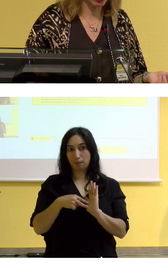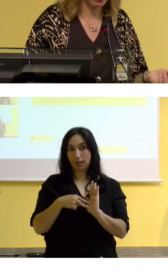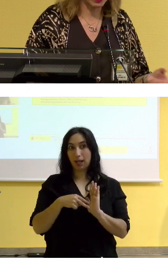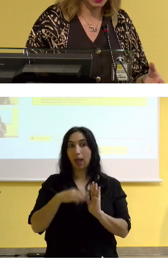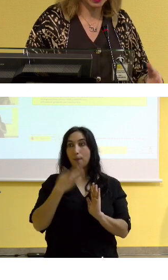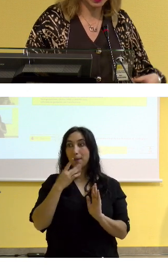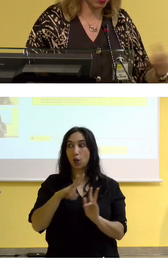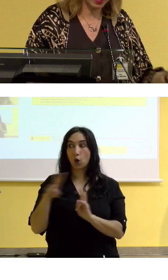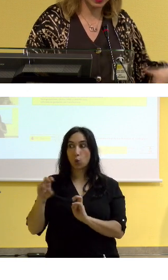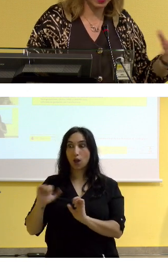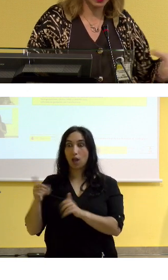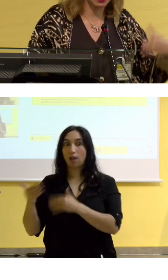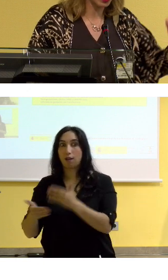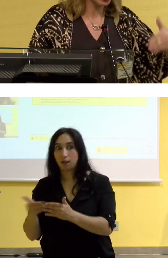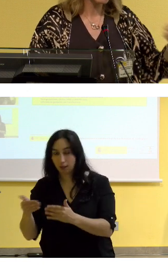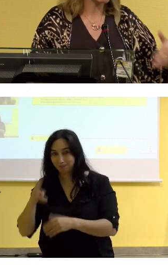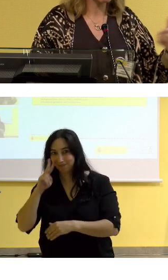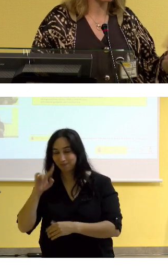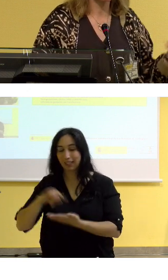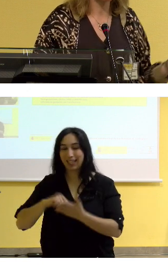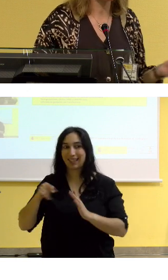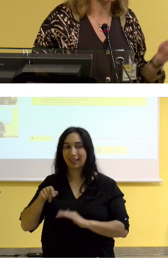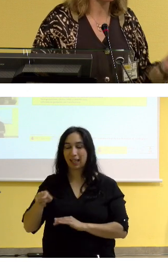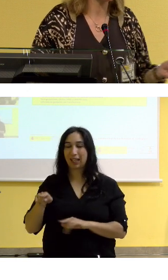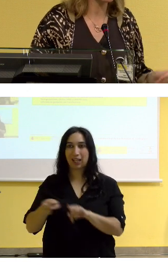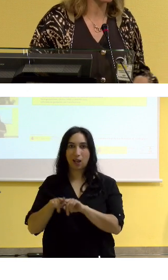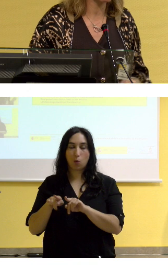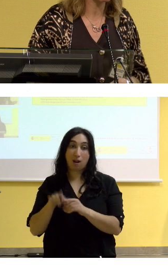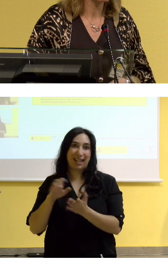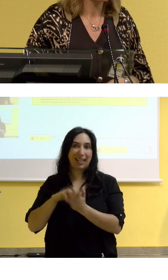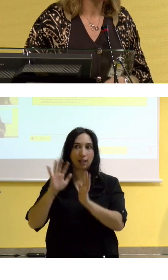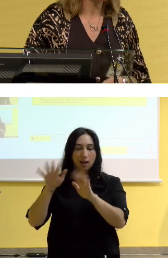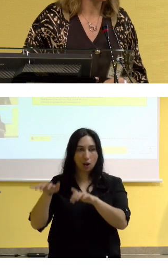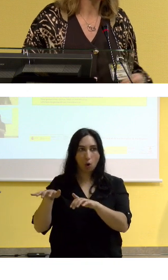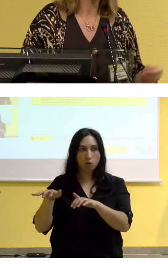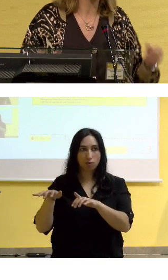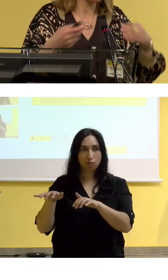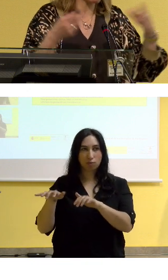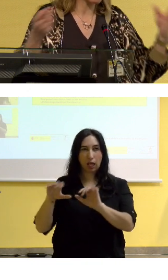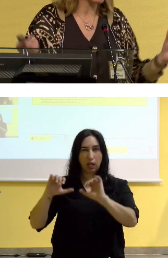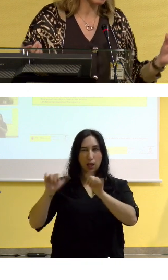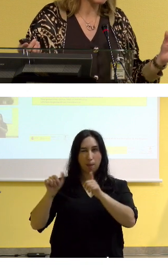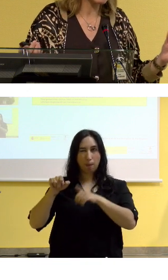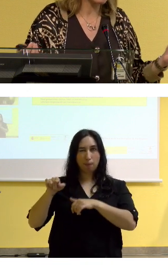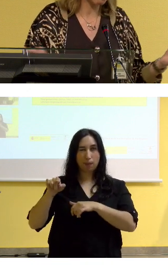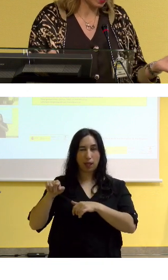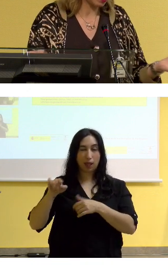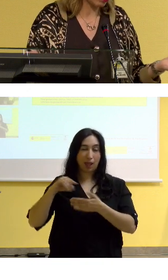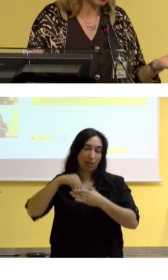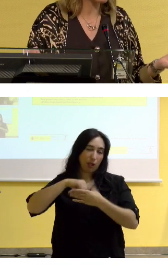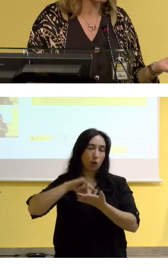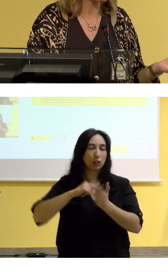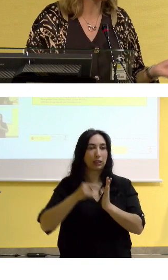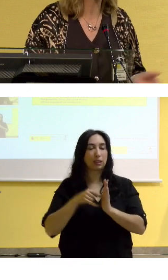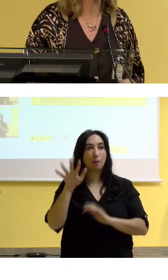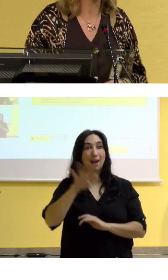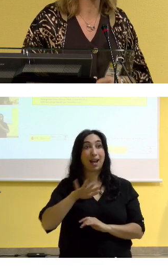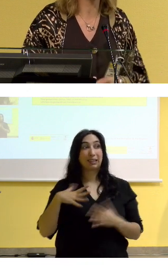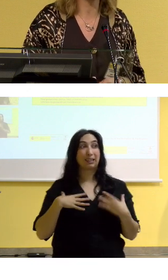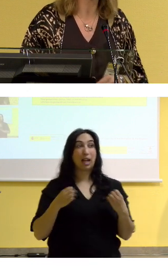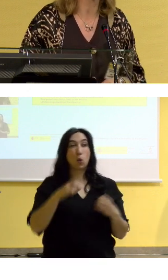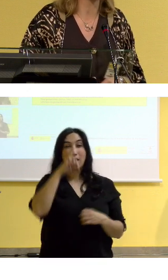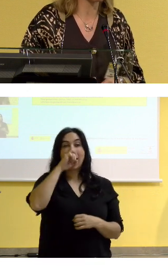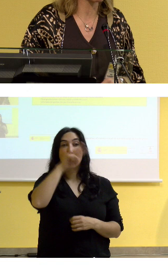los nuevos veréis que esta es una técnica, o sea, como decíais, en Castilla y León se inició lo que es en el Sistema Nacional de Salud en